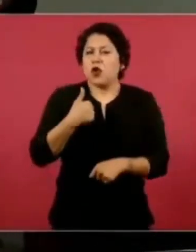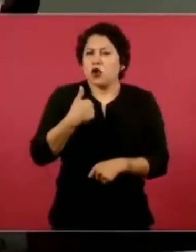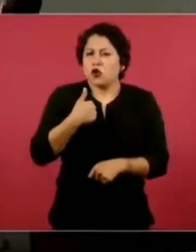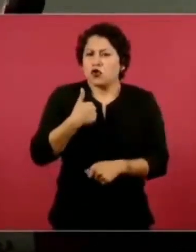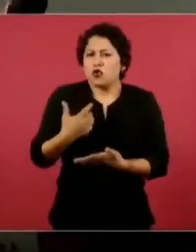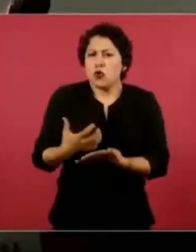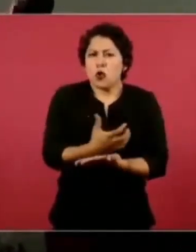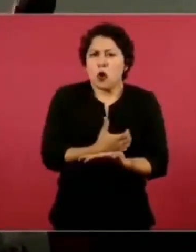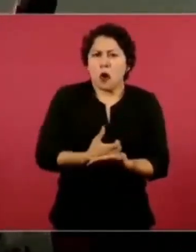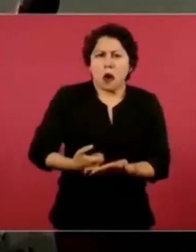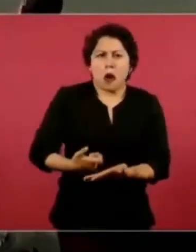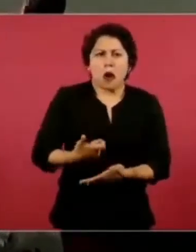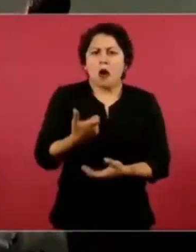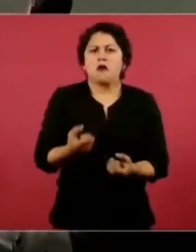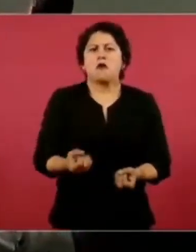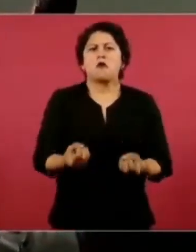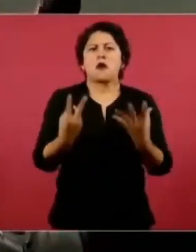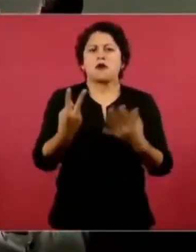bruto,